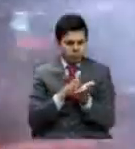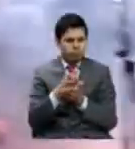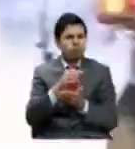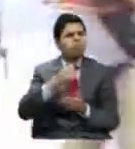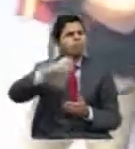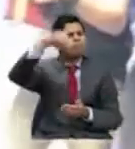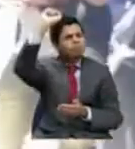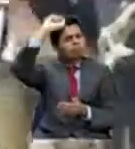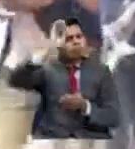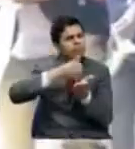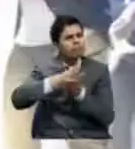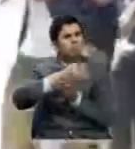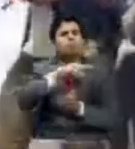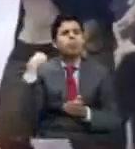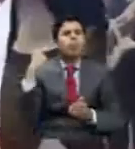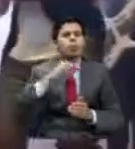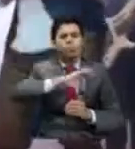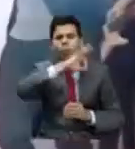país.